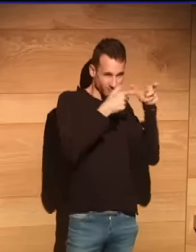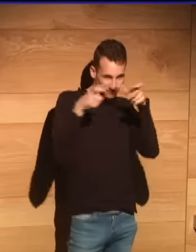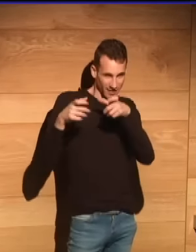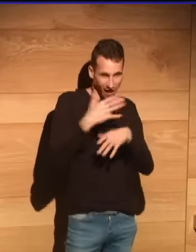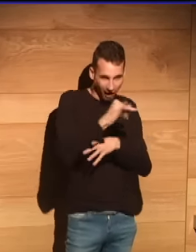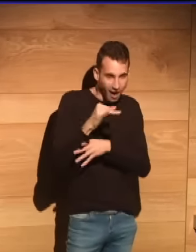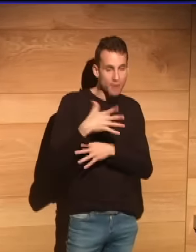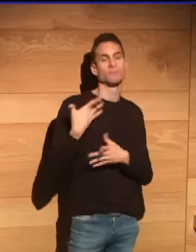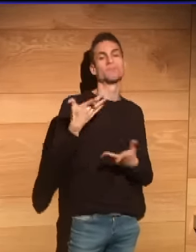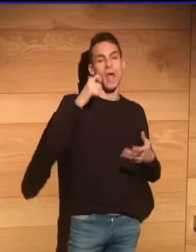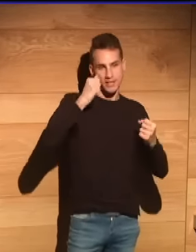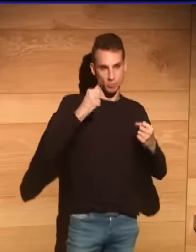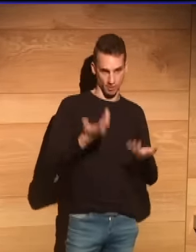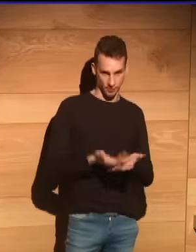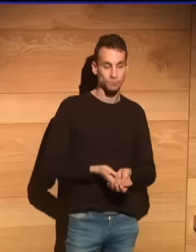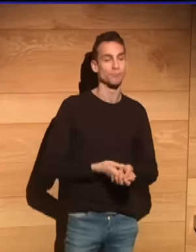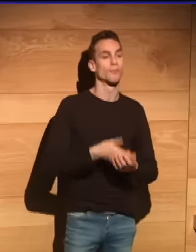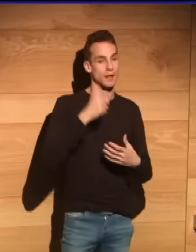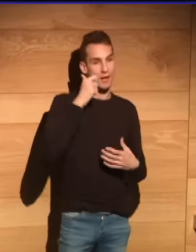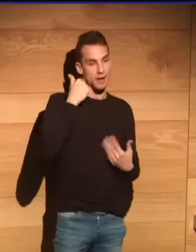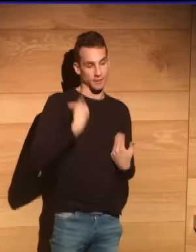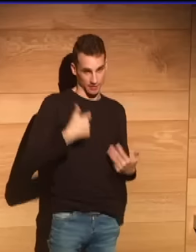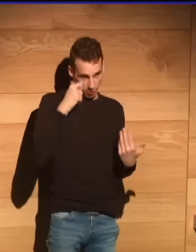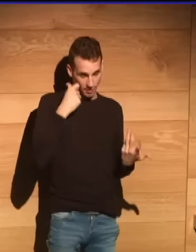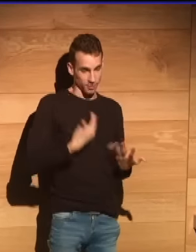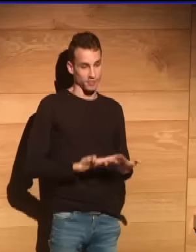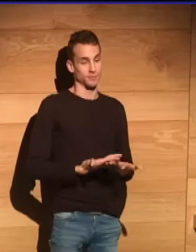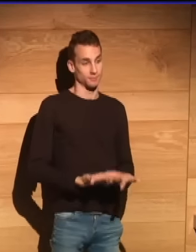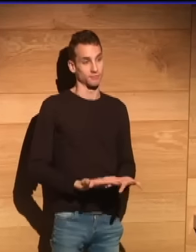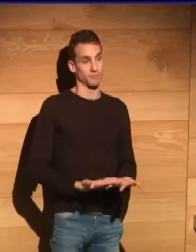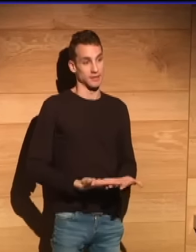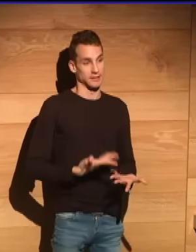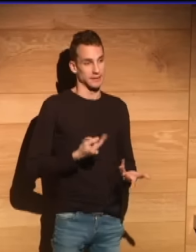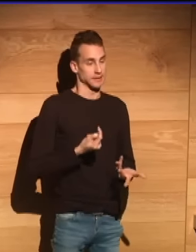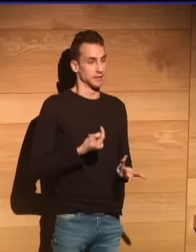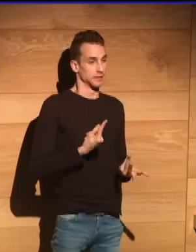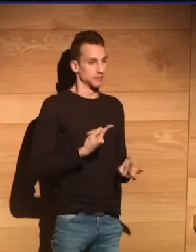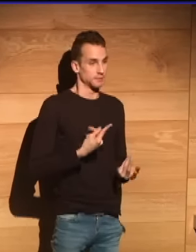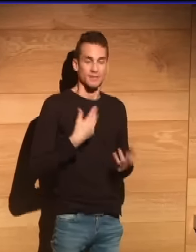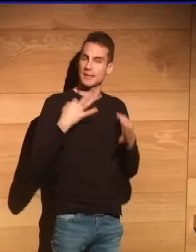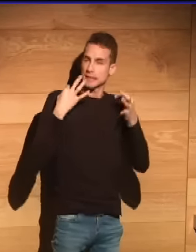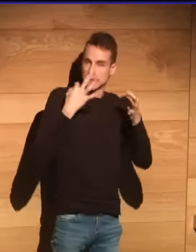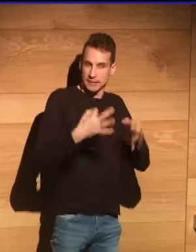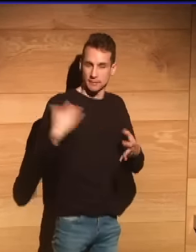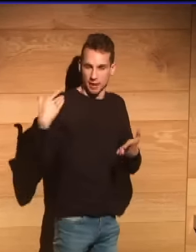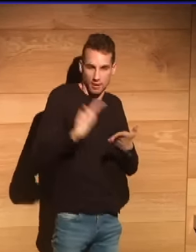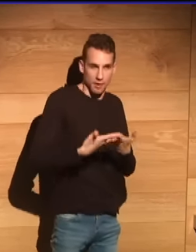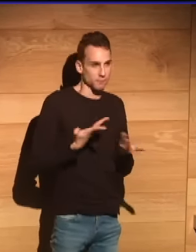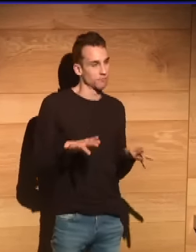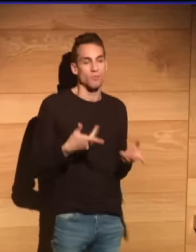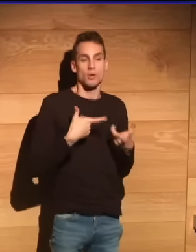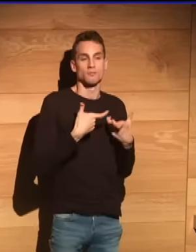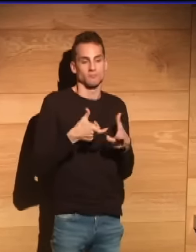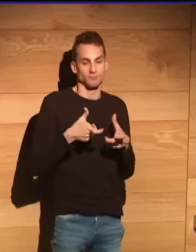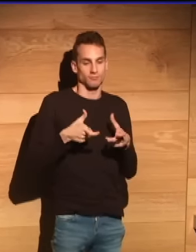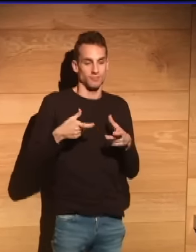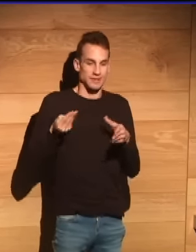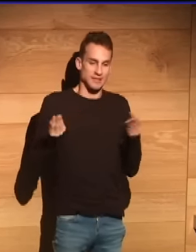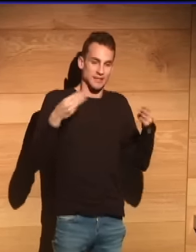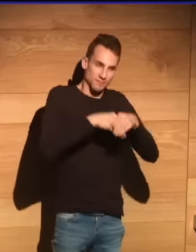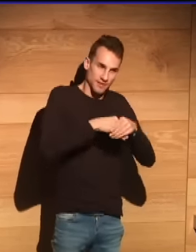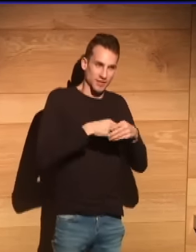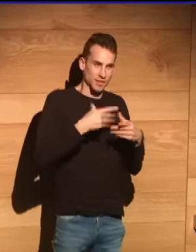ha conseguido objetivar. Por tanto, siempre habrá una manera de introducir ese sesgo humano. ¿Cómo lo corregimos? Pues que haya